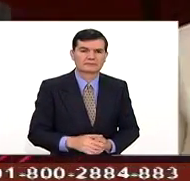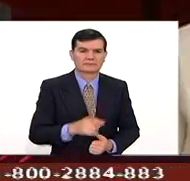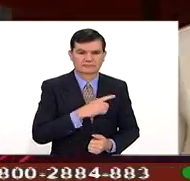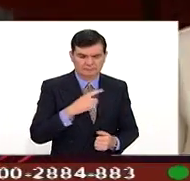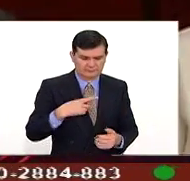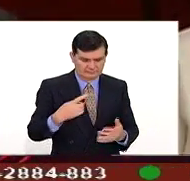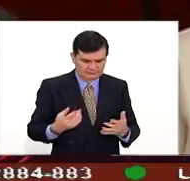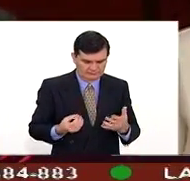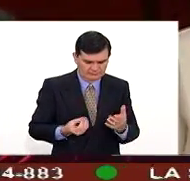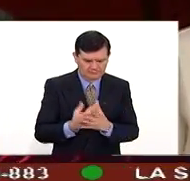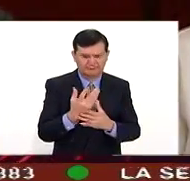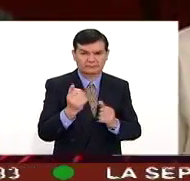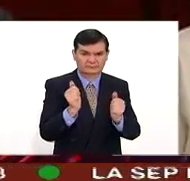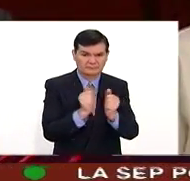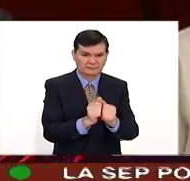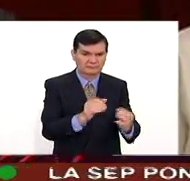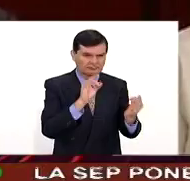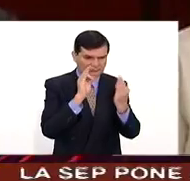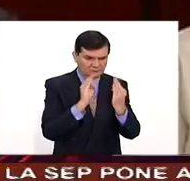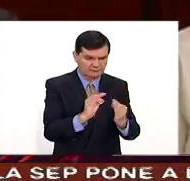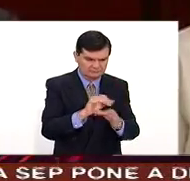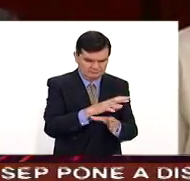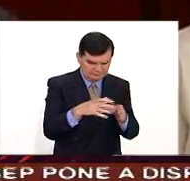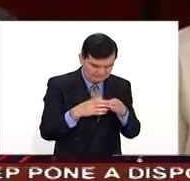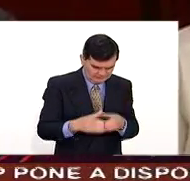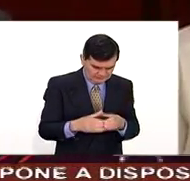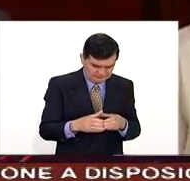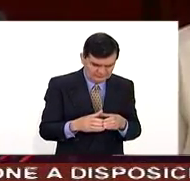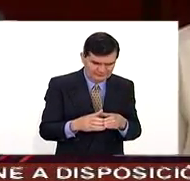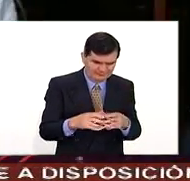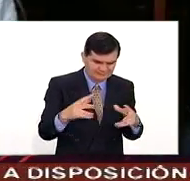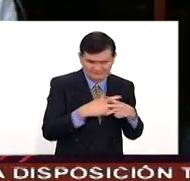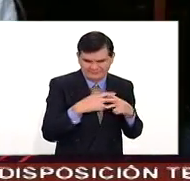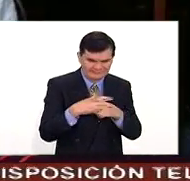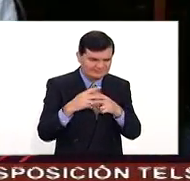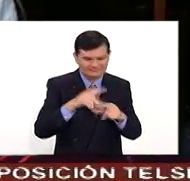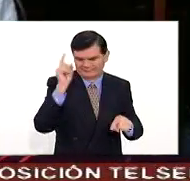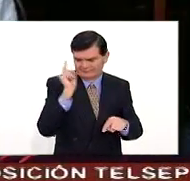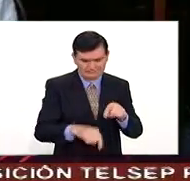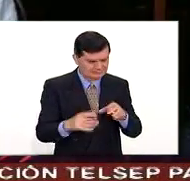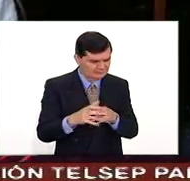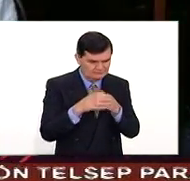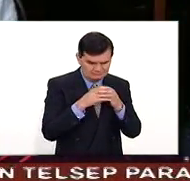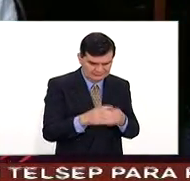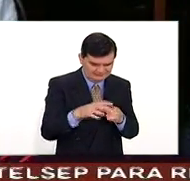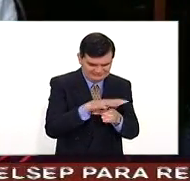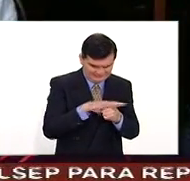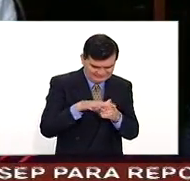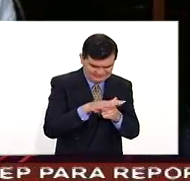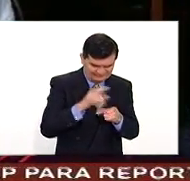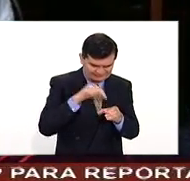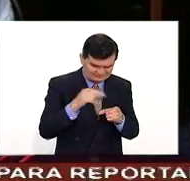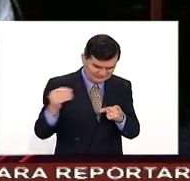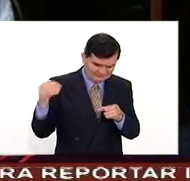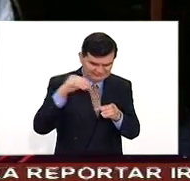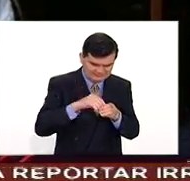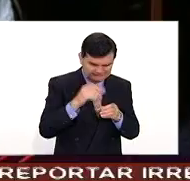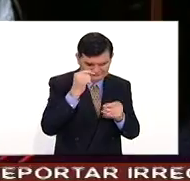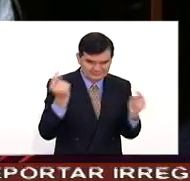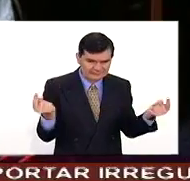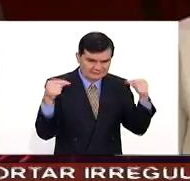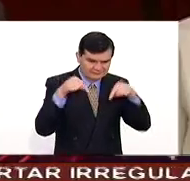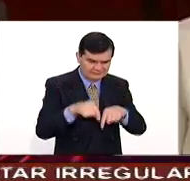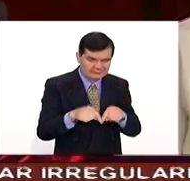Tenemos que sacar el enfrentamiento del centro de la escena y poner en ese lugar al encuentro,